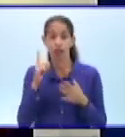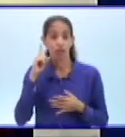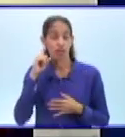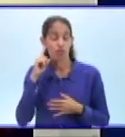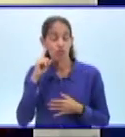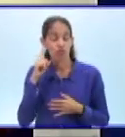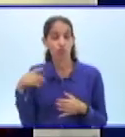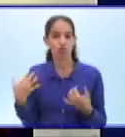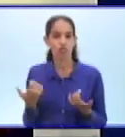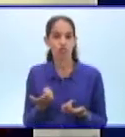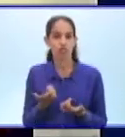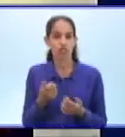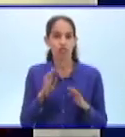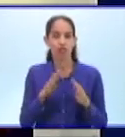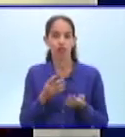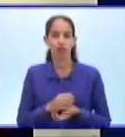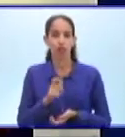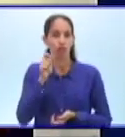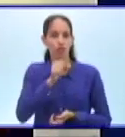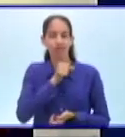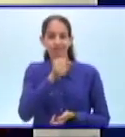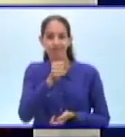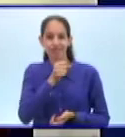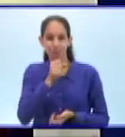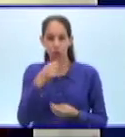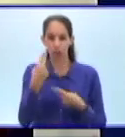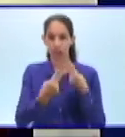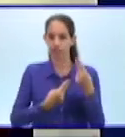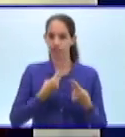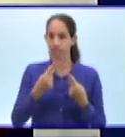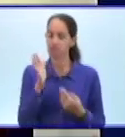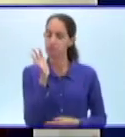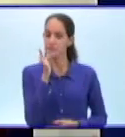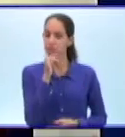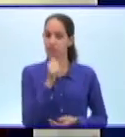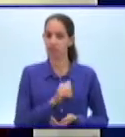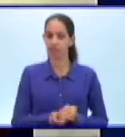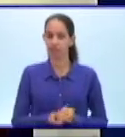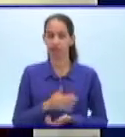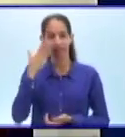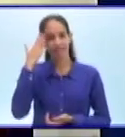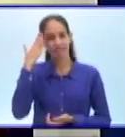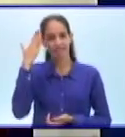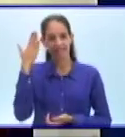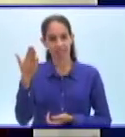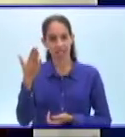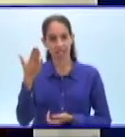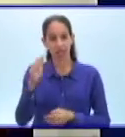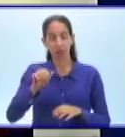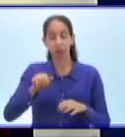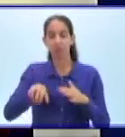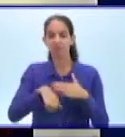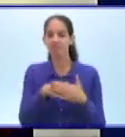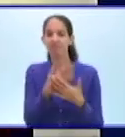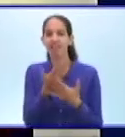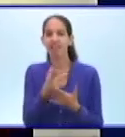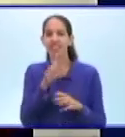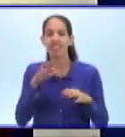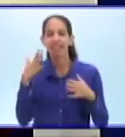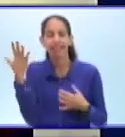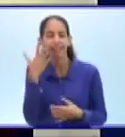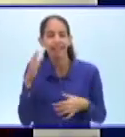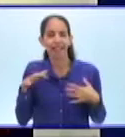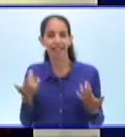este año, o sea que es muy actual, y lo hace en saludo al Día de los Enamorados. Se darán